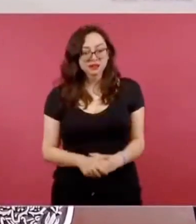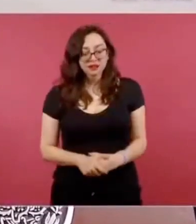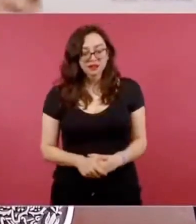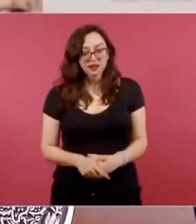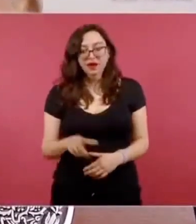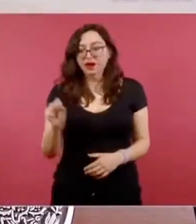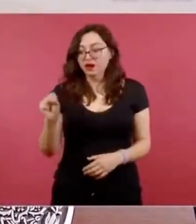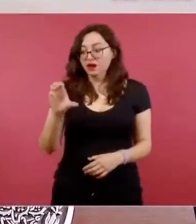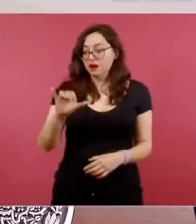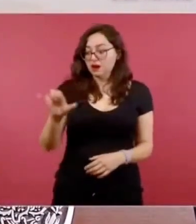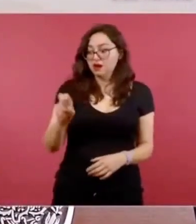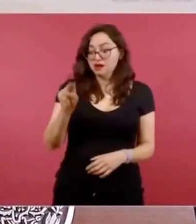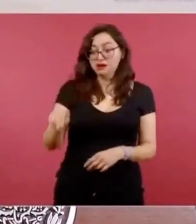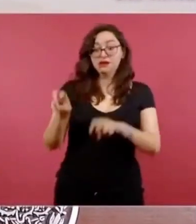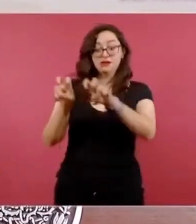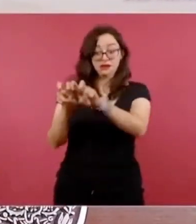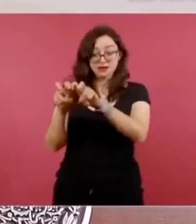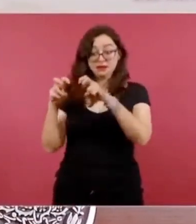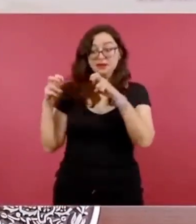de la Corte